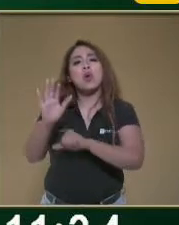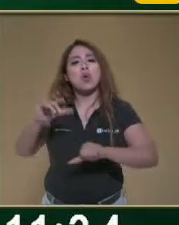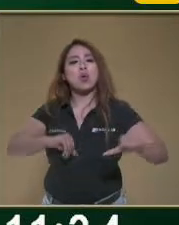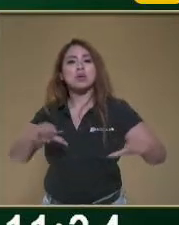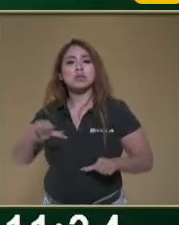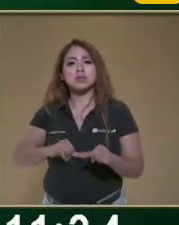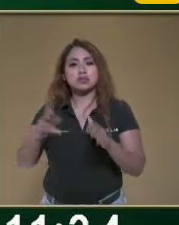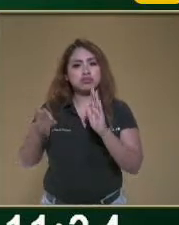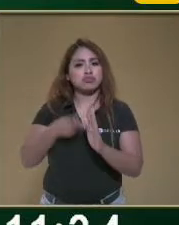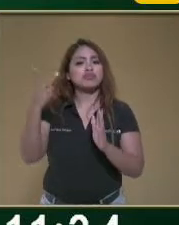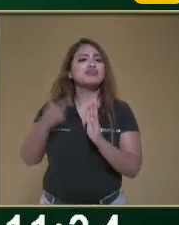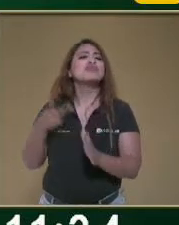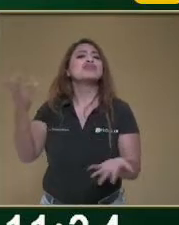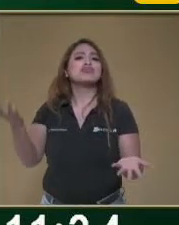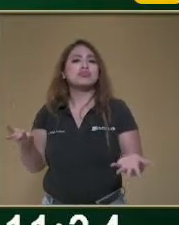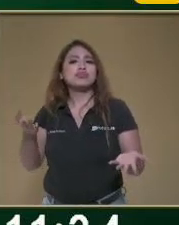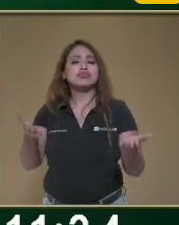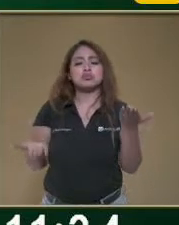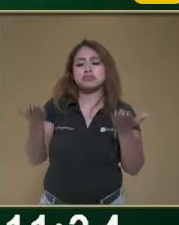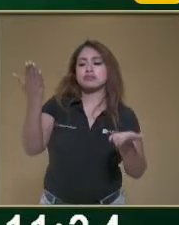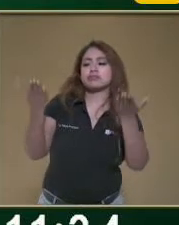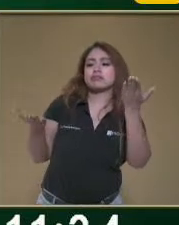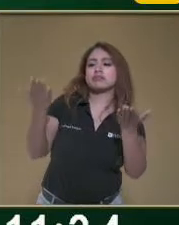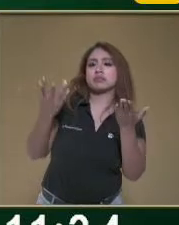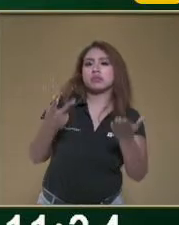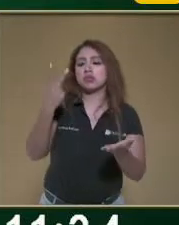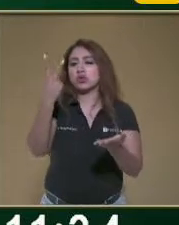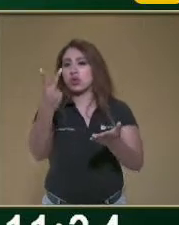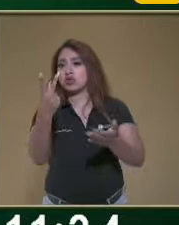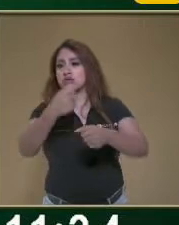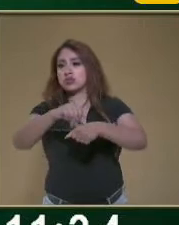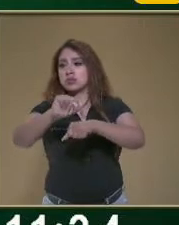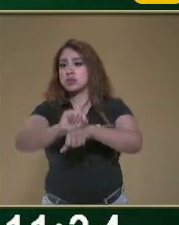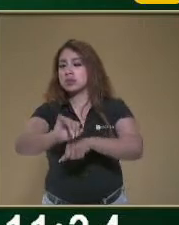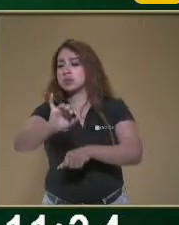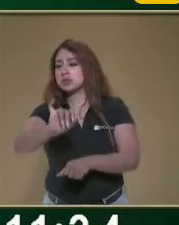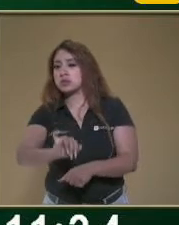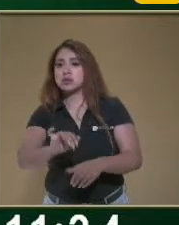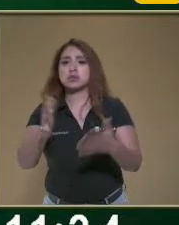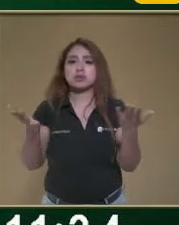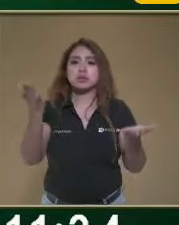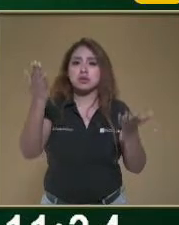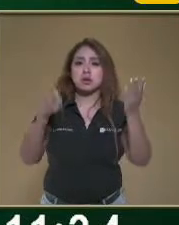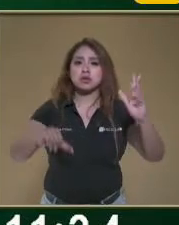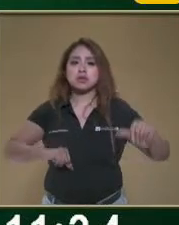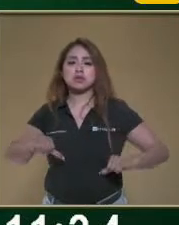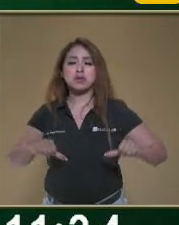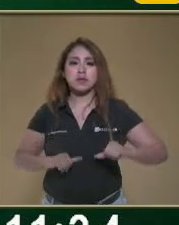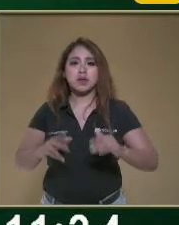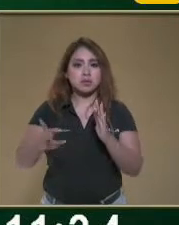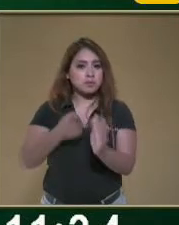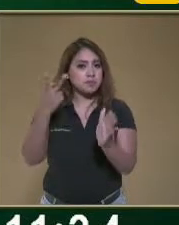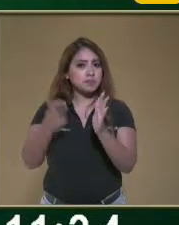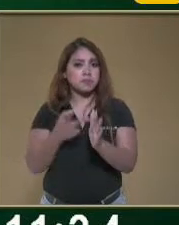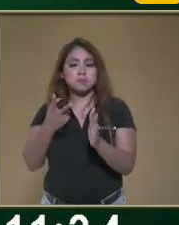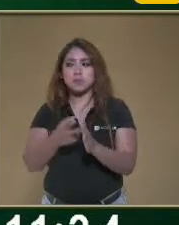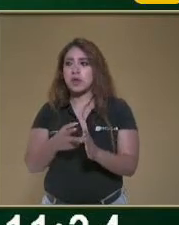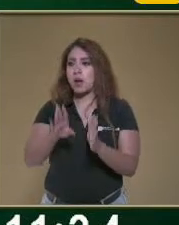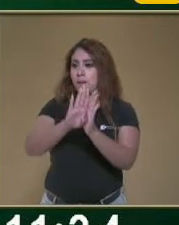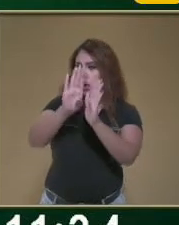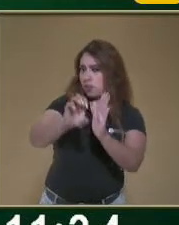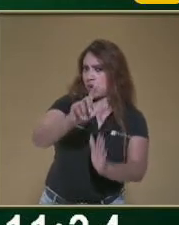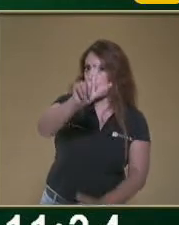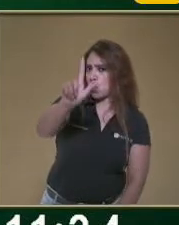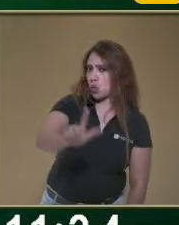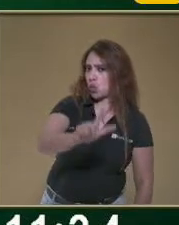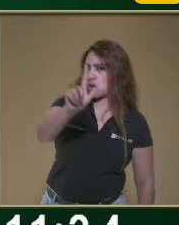semanas? Bueno, pues ahí comparamos los dos semanarios y vemos que las actividades que se repiten, por ejemplo, los lunes, maestra